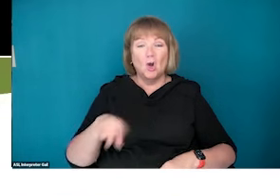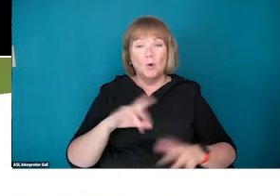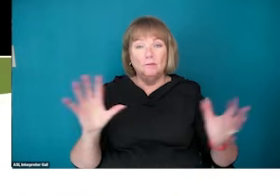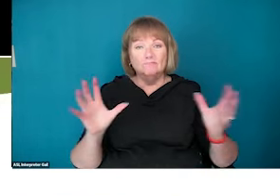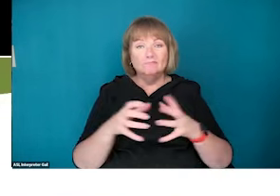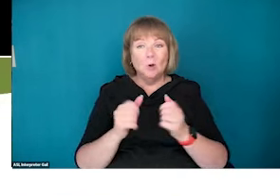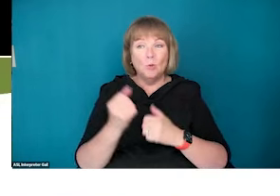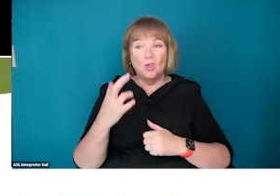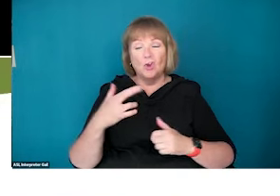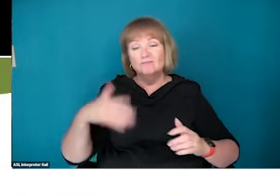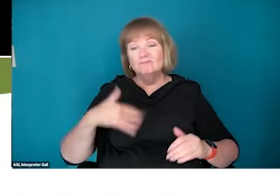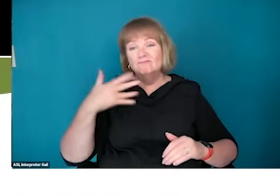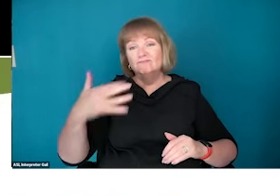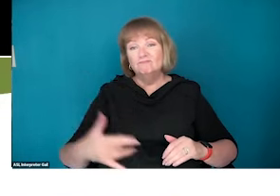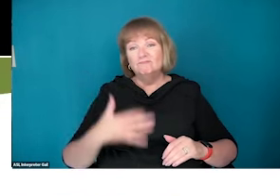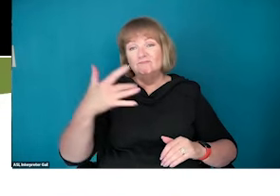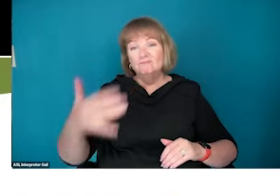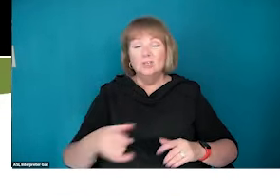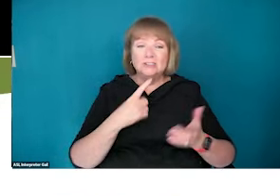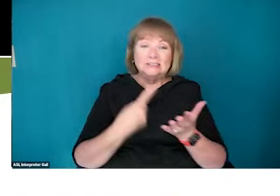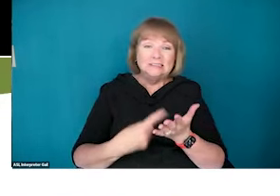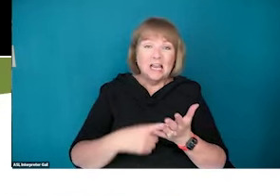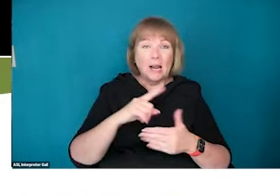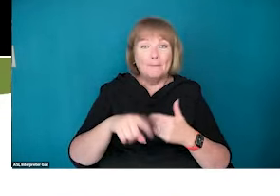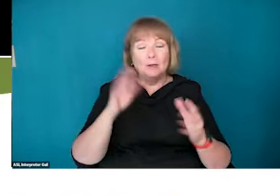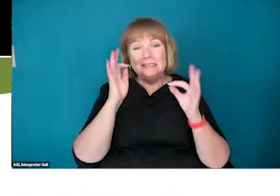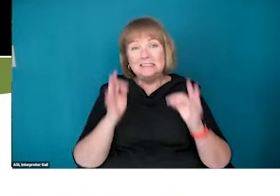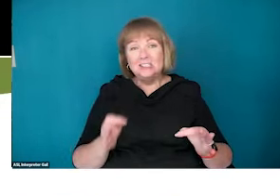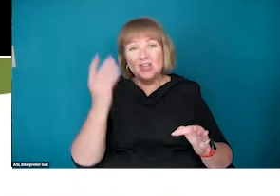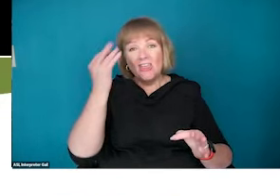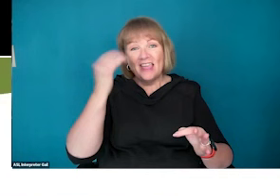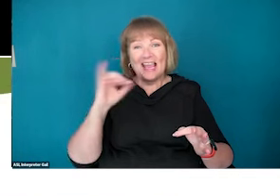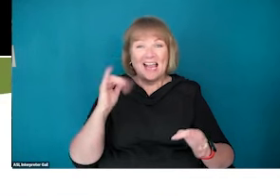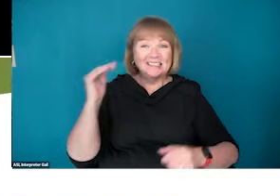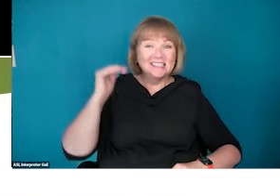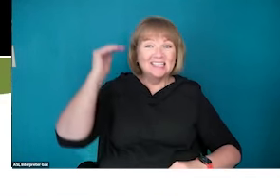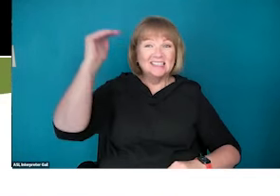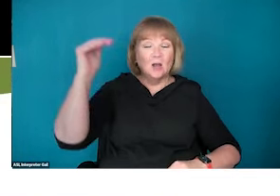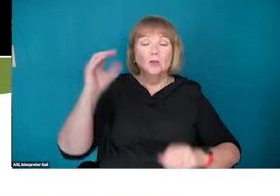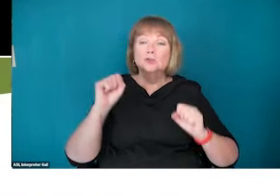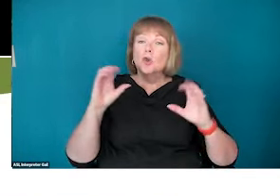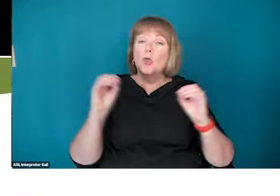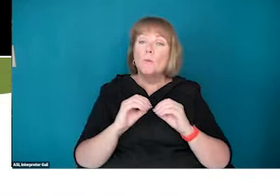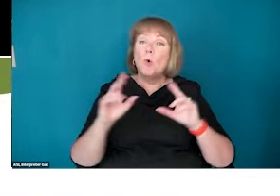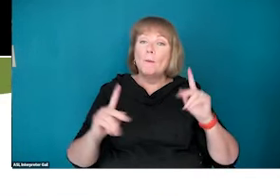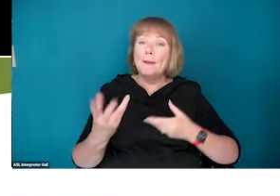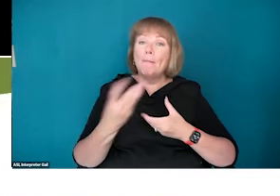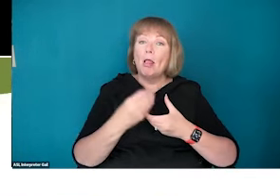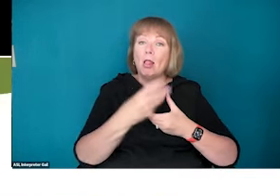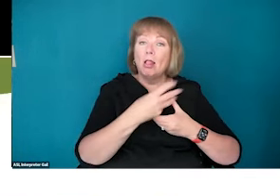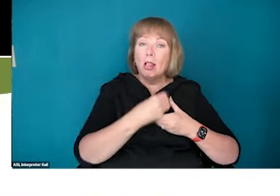mundo de los adultos, y son personas en el mundo que tiene que acudir en diferentes momentos